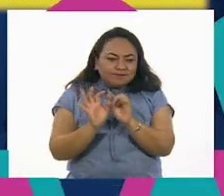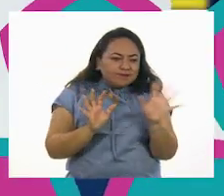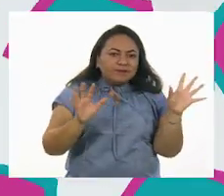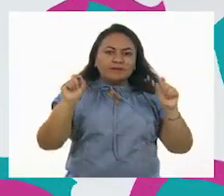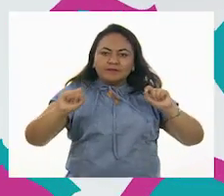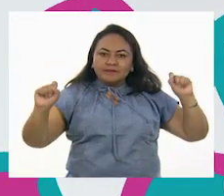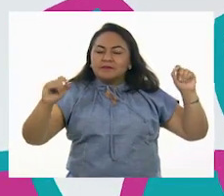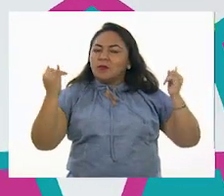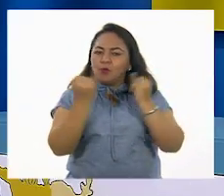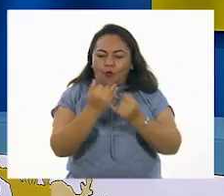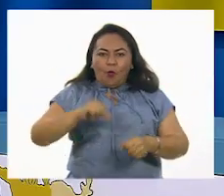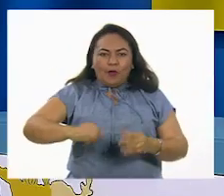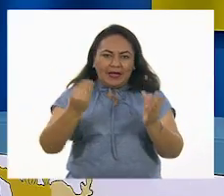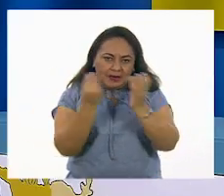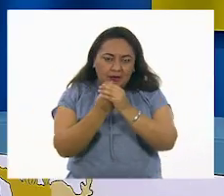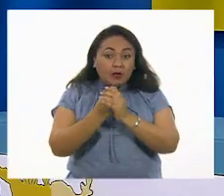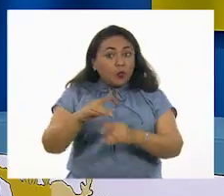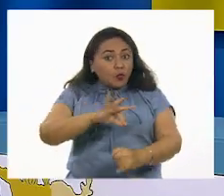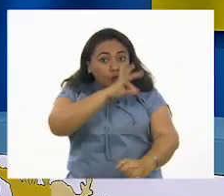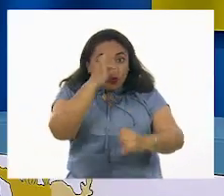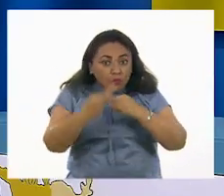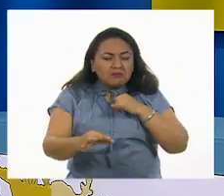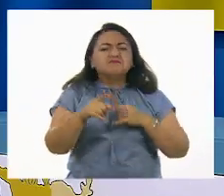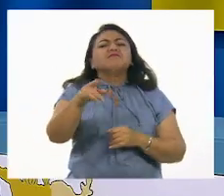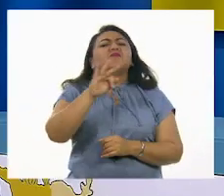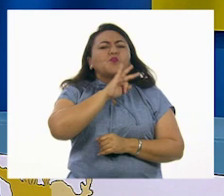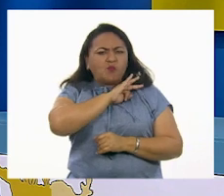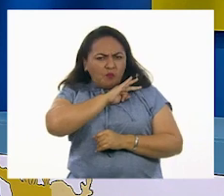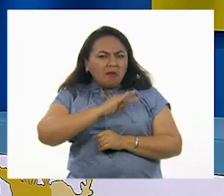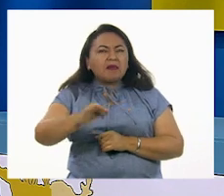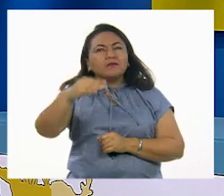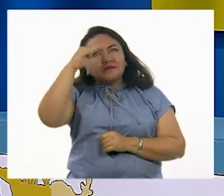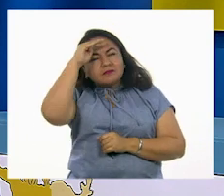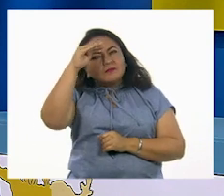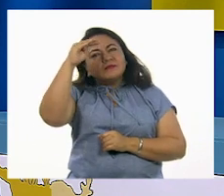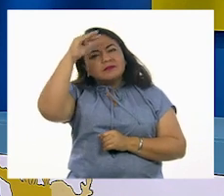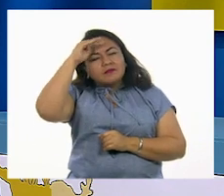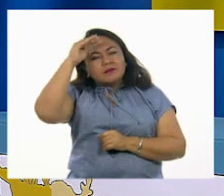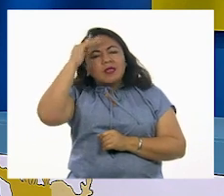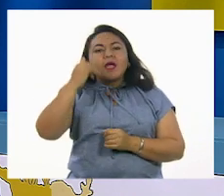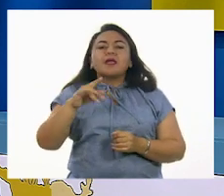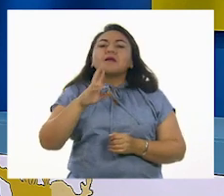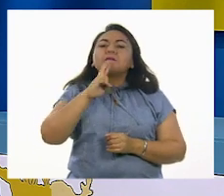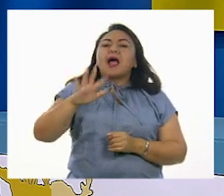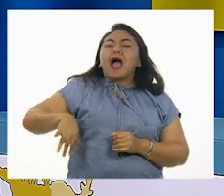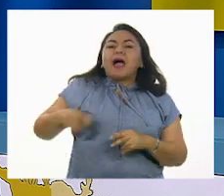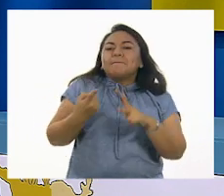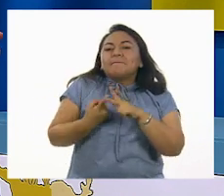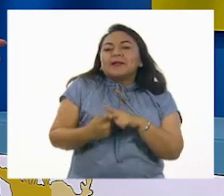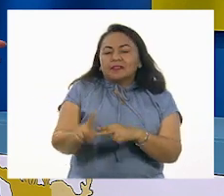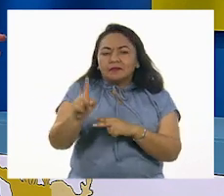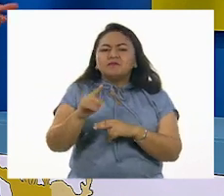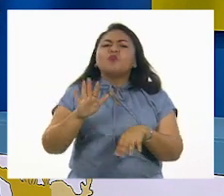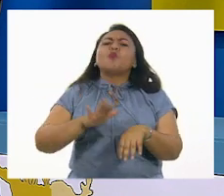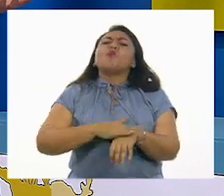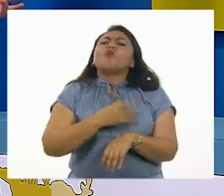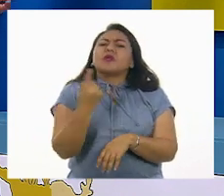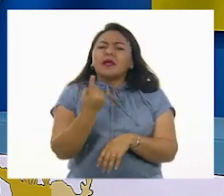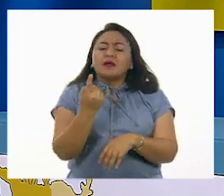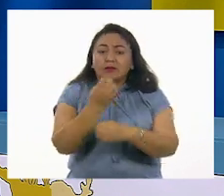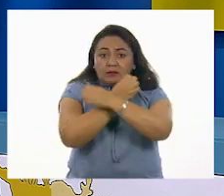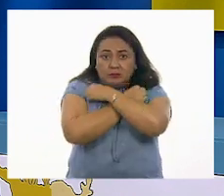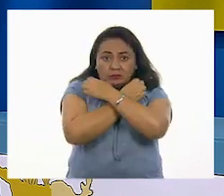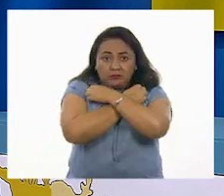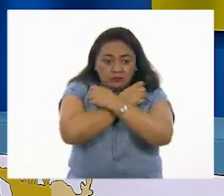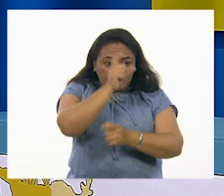clase. Para finalizar, podemos realizar algunas reflexiones y contestar las preguntas iniciales. ¿Por qué es importante la educación